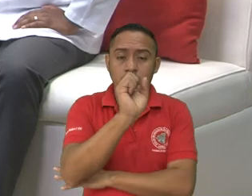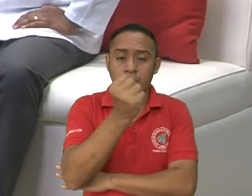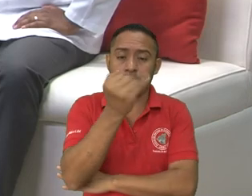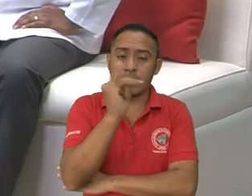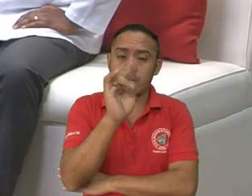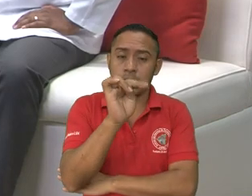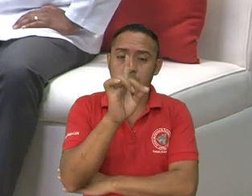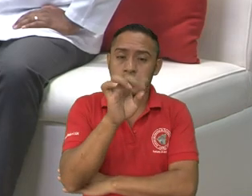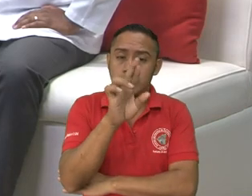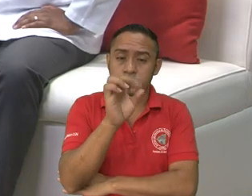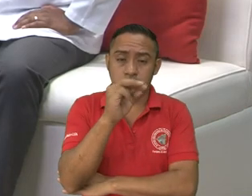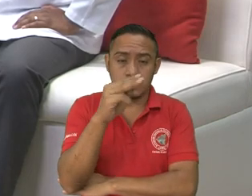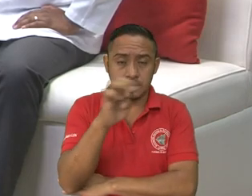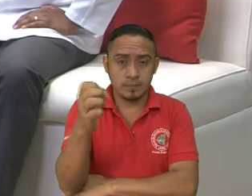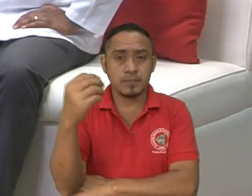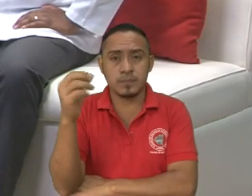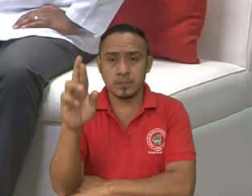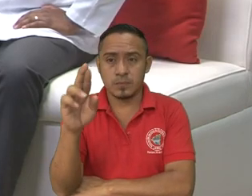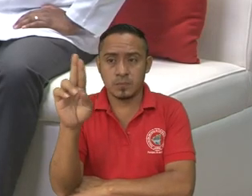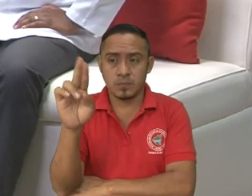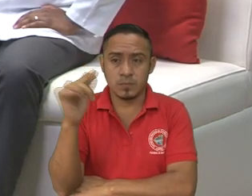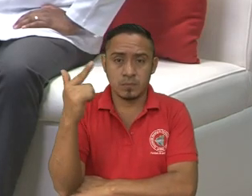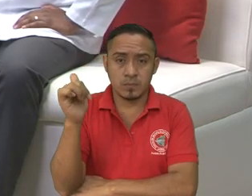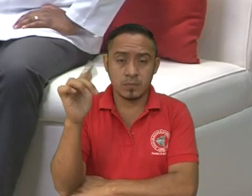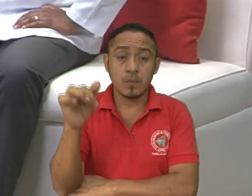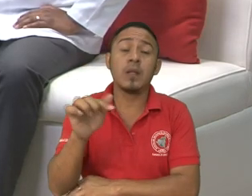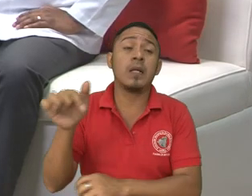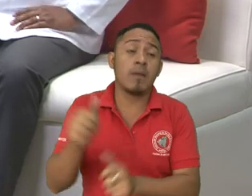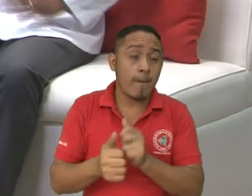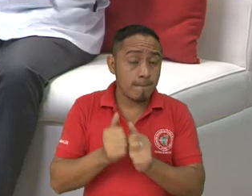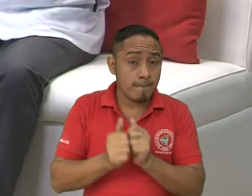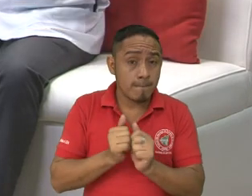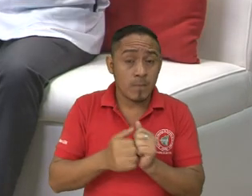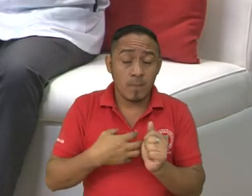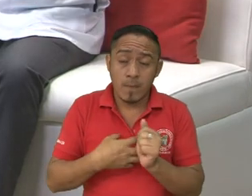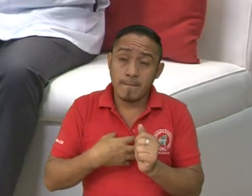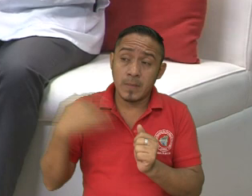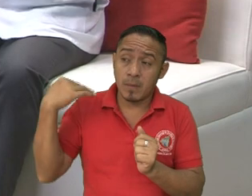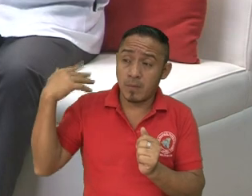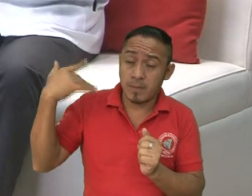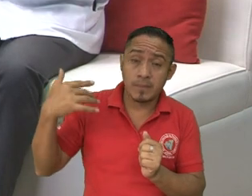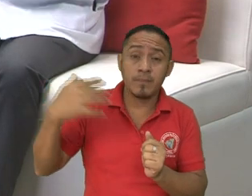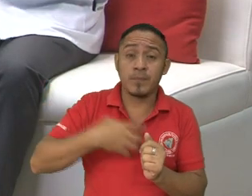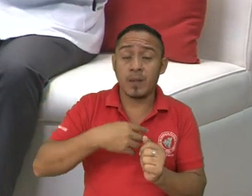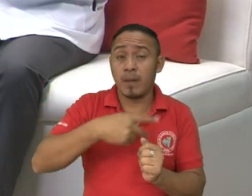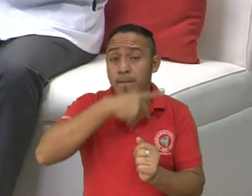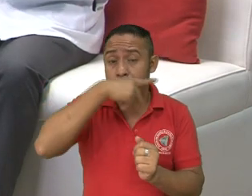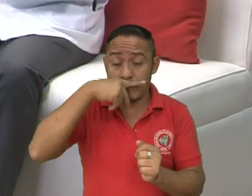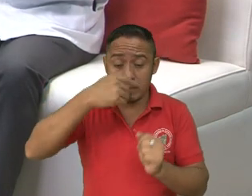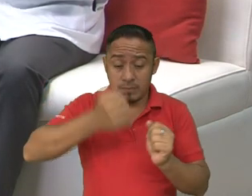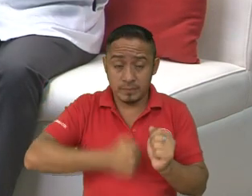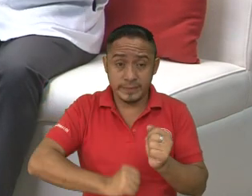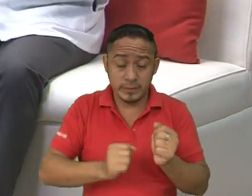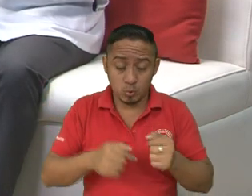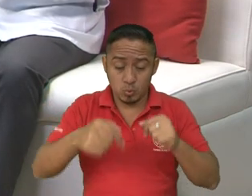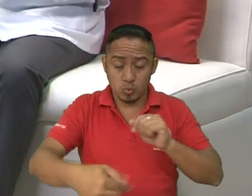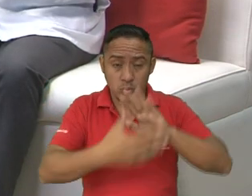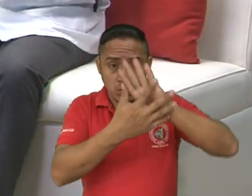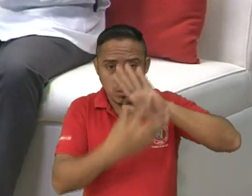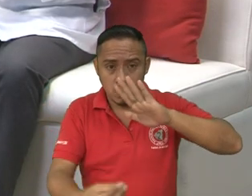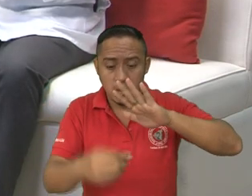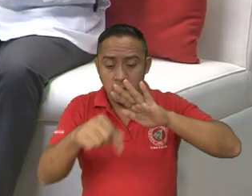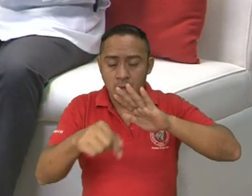Brugada, que son alteraciones genéticas que se van heredando. Los padres se lo pasan a su hijo y en un